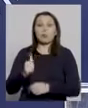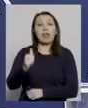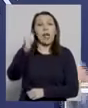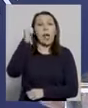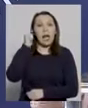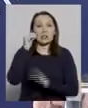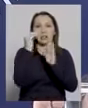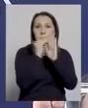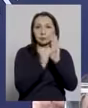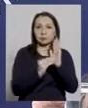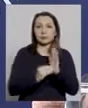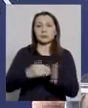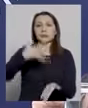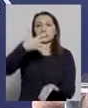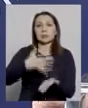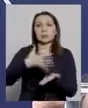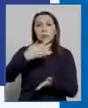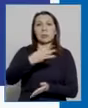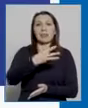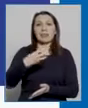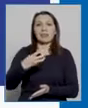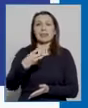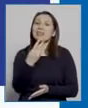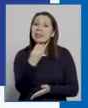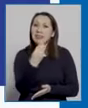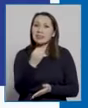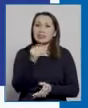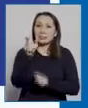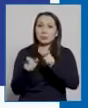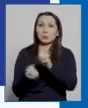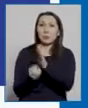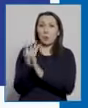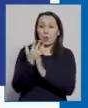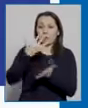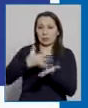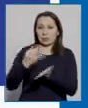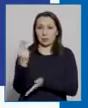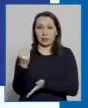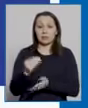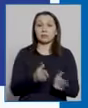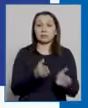ayer se registraron 5.013 casos nuevos, de los cuales